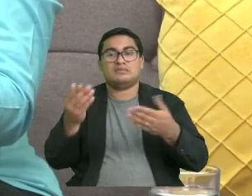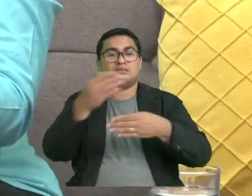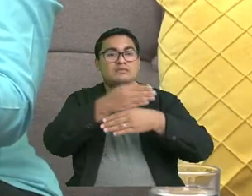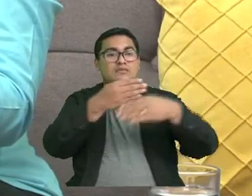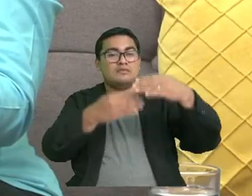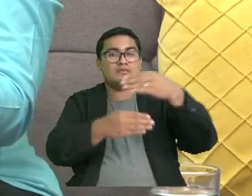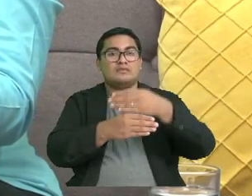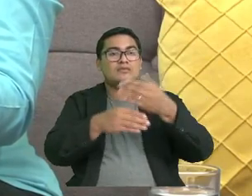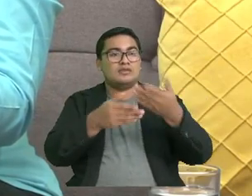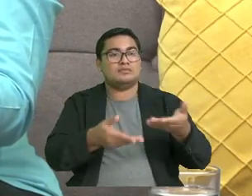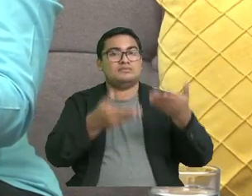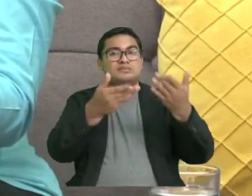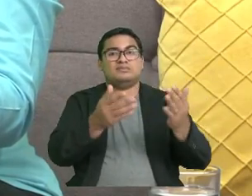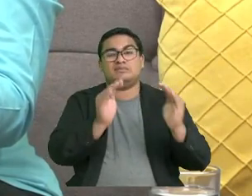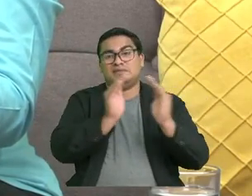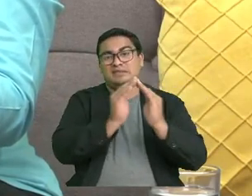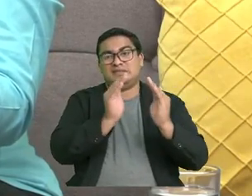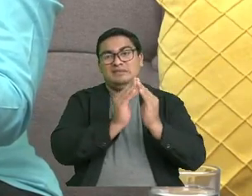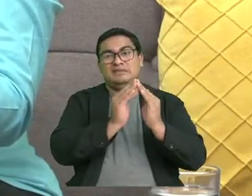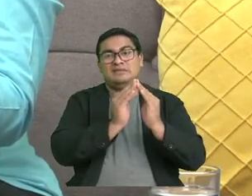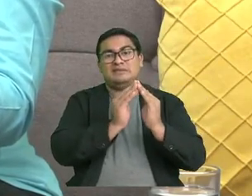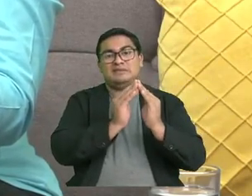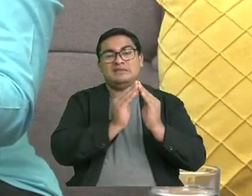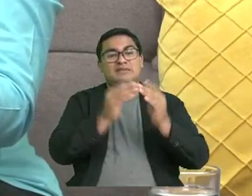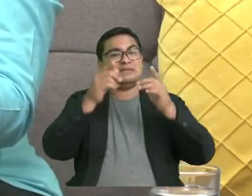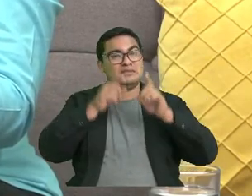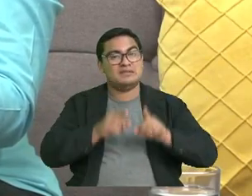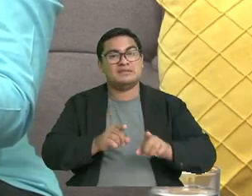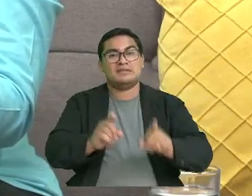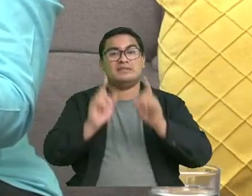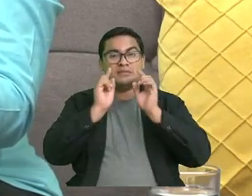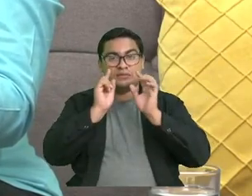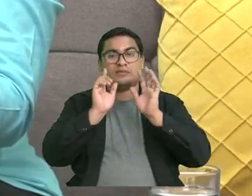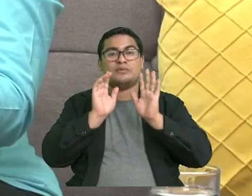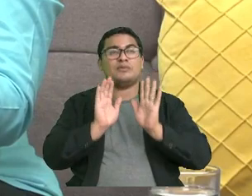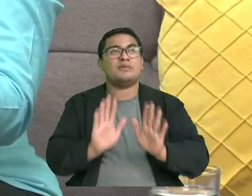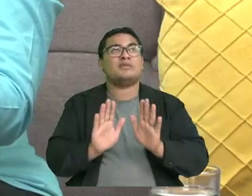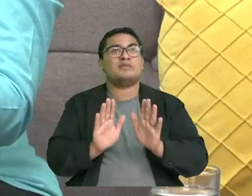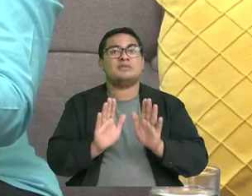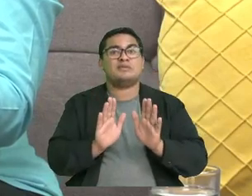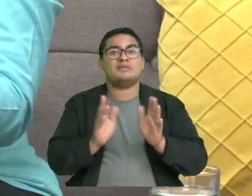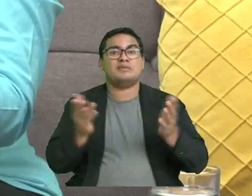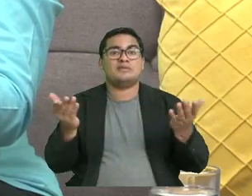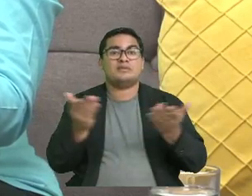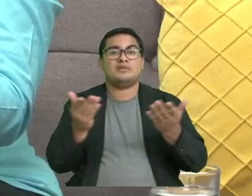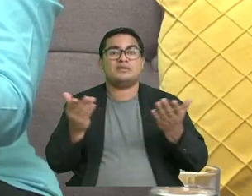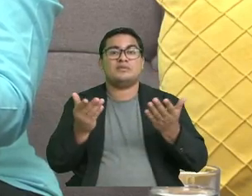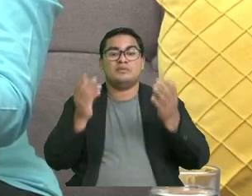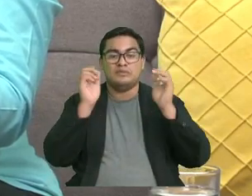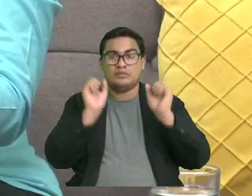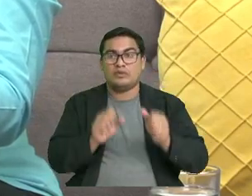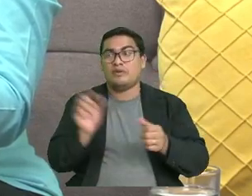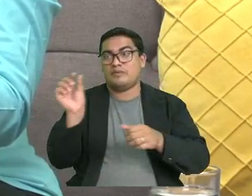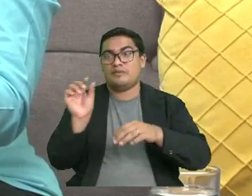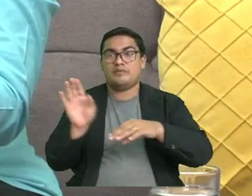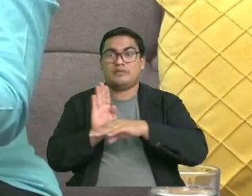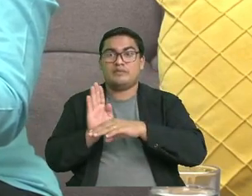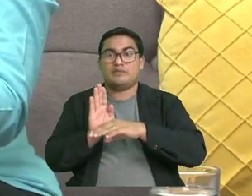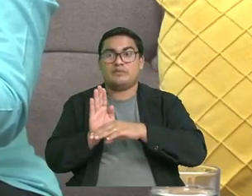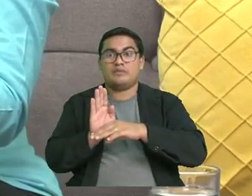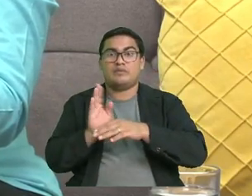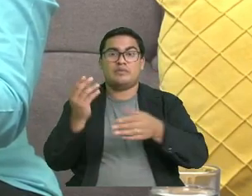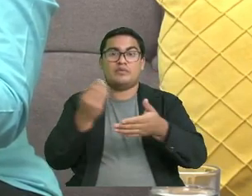y soluciones habitacionales dignas y seguras del acceso al financiamiento para